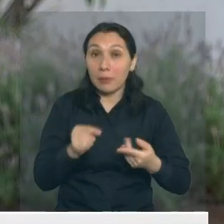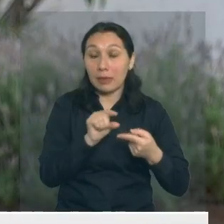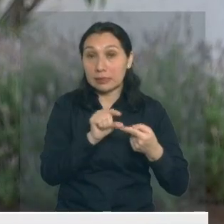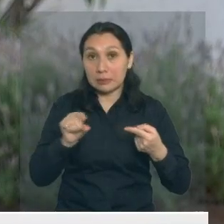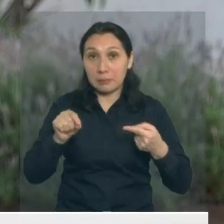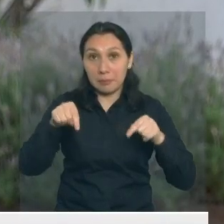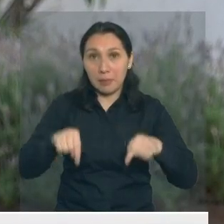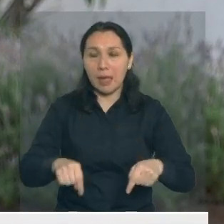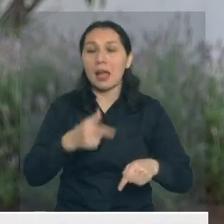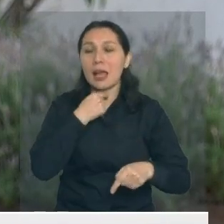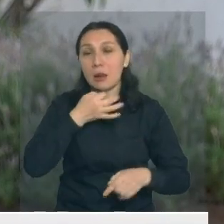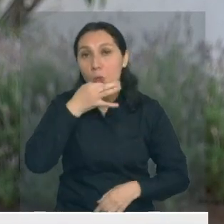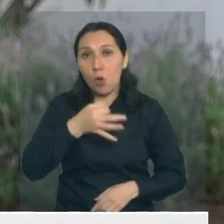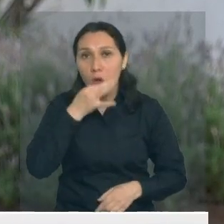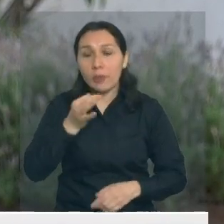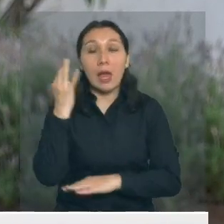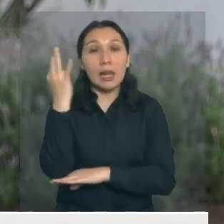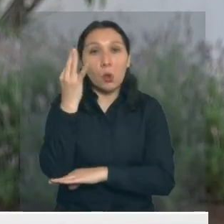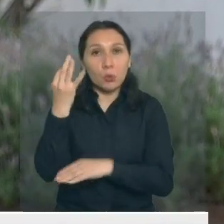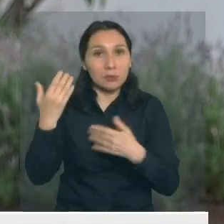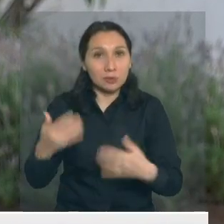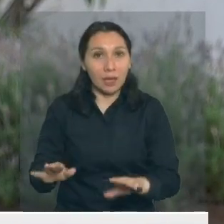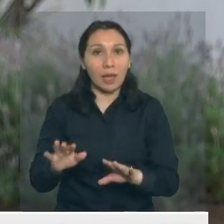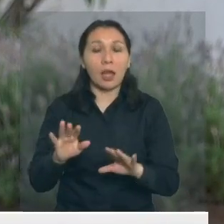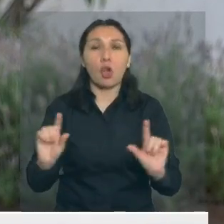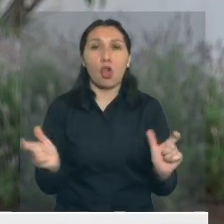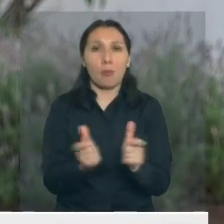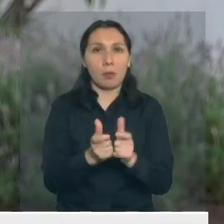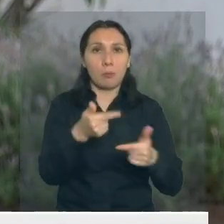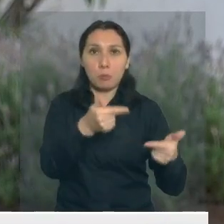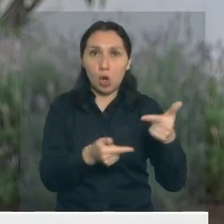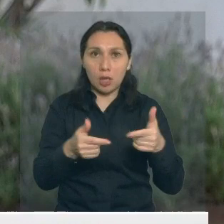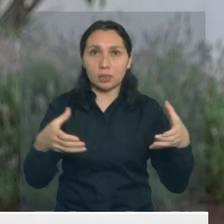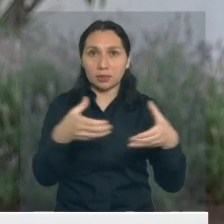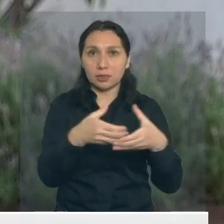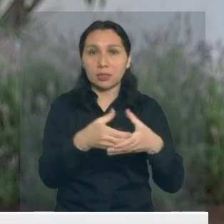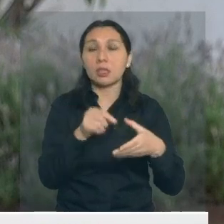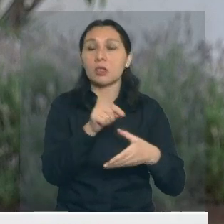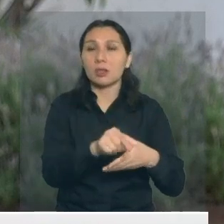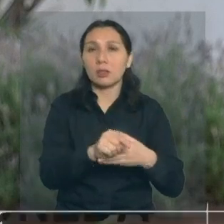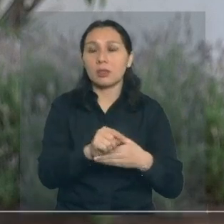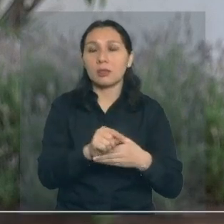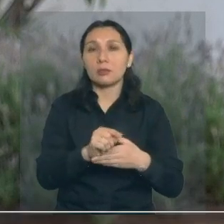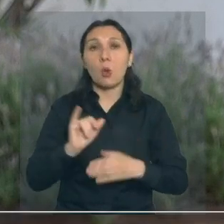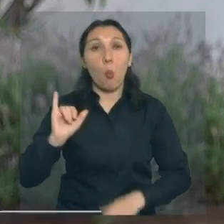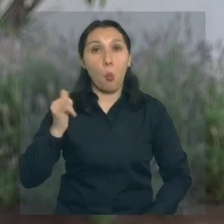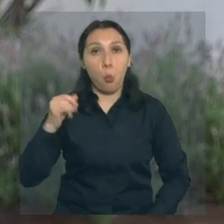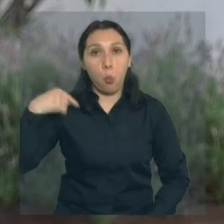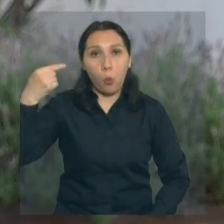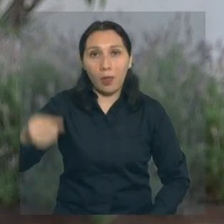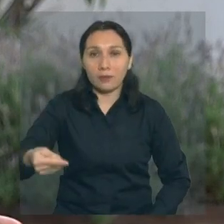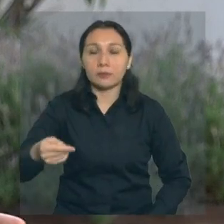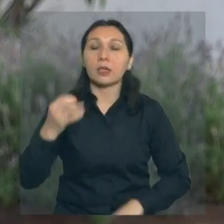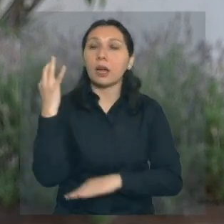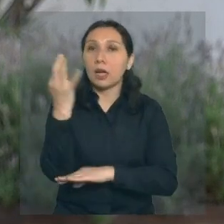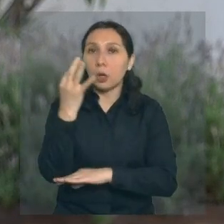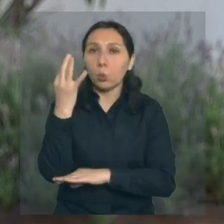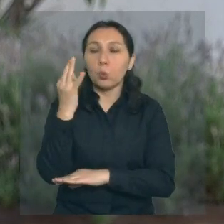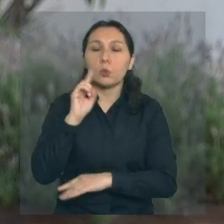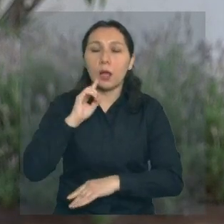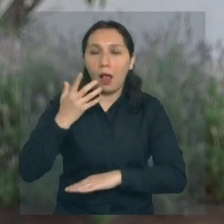último minuto. A esta hora hay declaraciones de la ministra vocera de Gobierno, Camila Vallejo. Que el día jueves tendremos